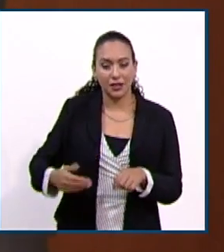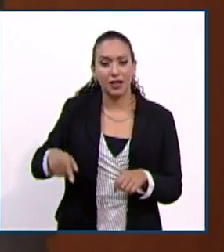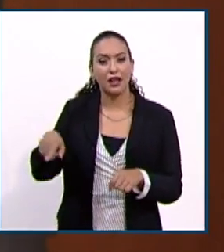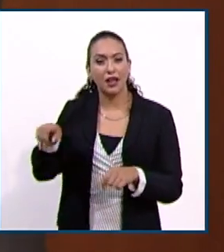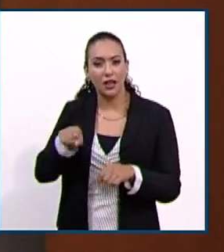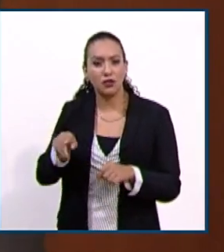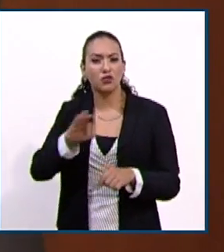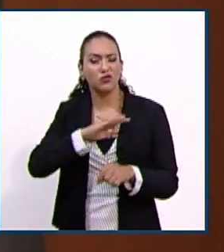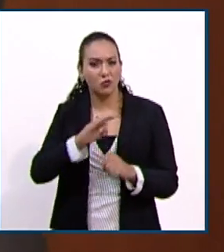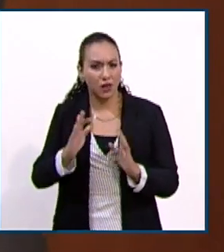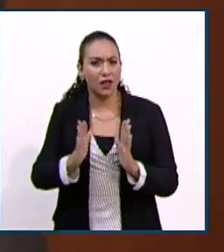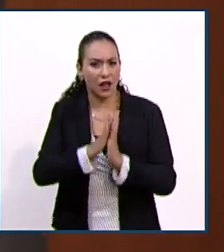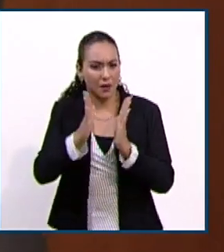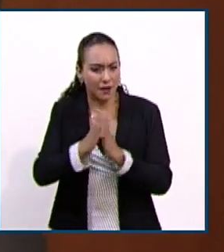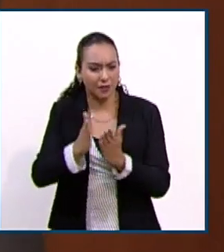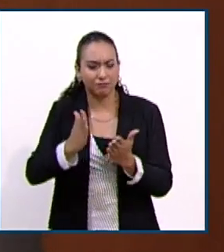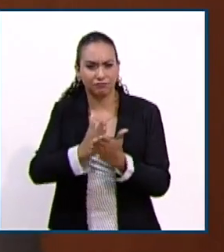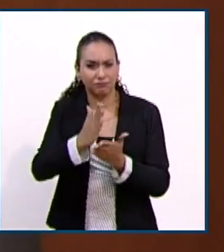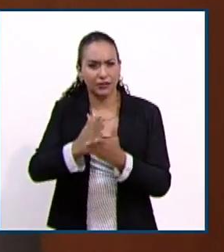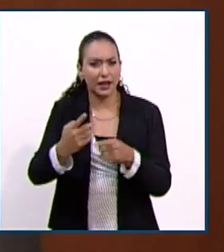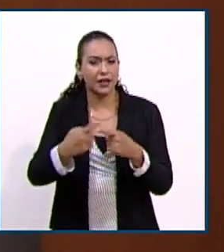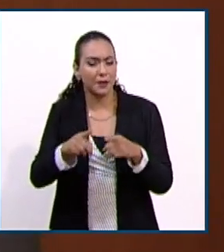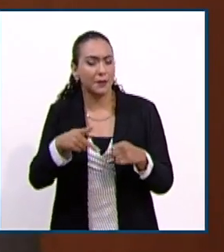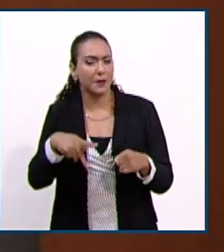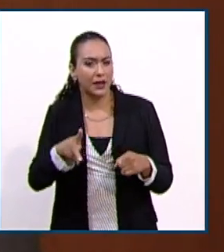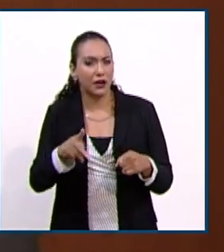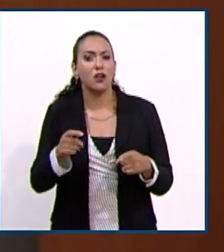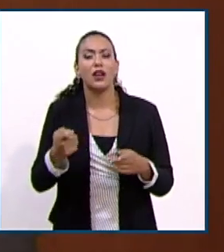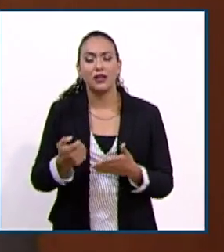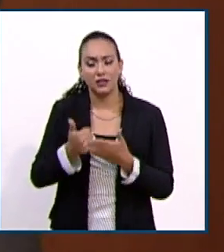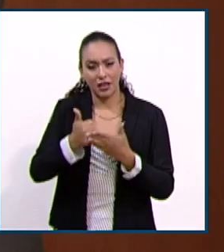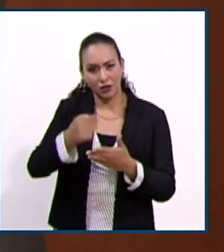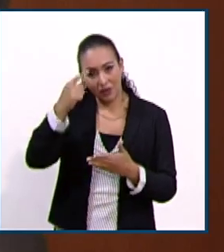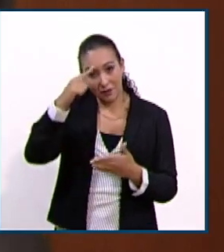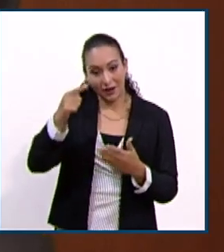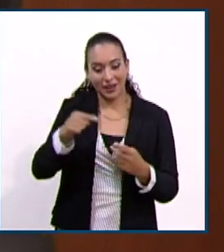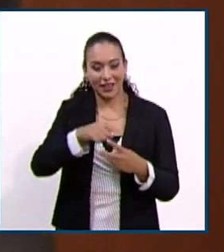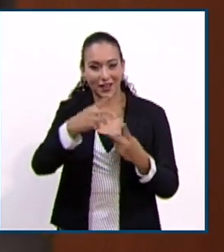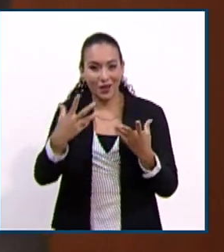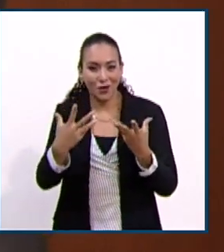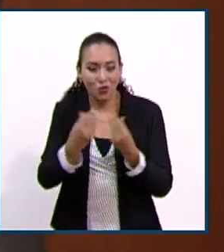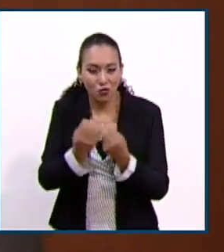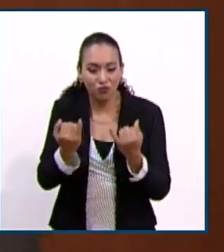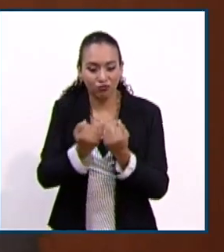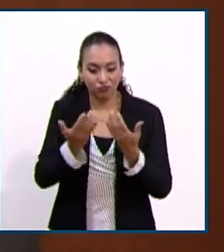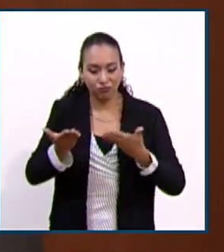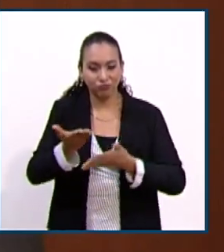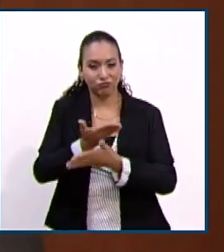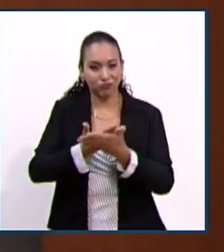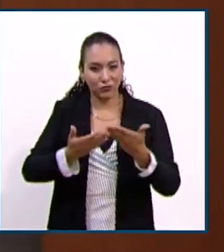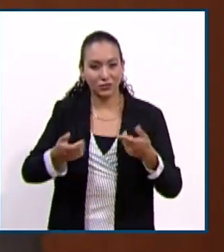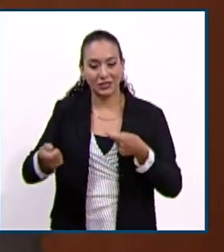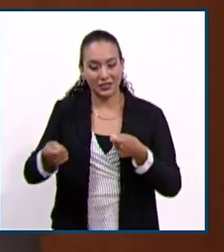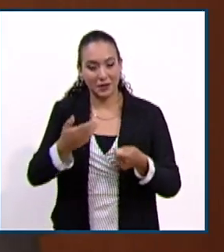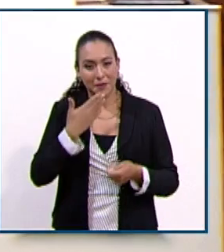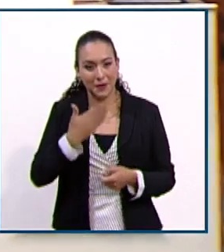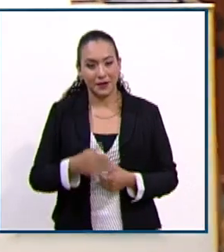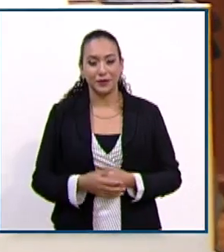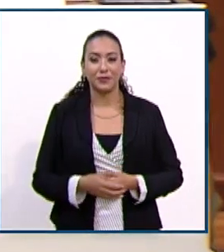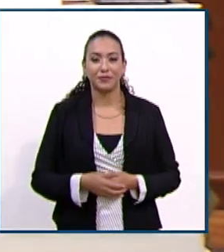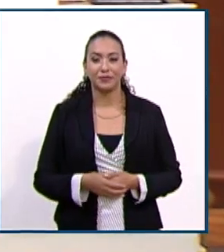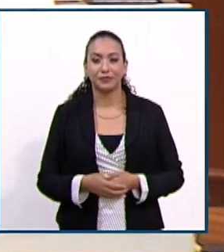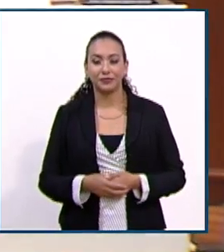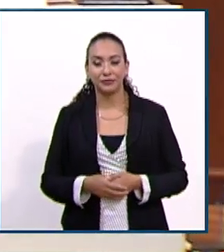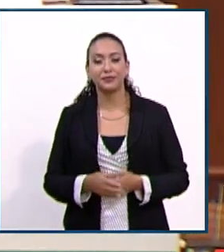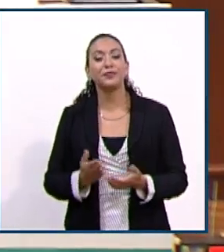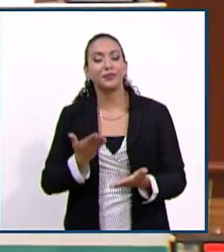de parlamentarización que lo que permiten es gobernabilidad democrática y racionalizar el poder. En la